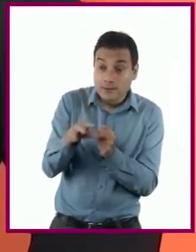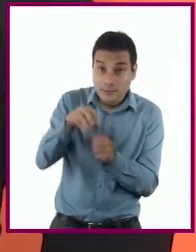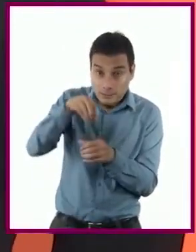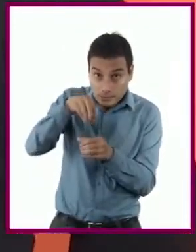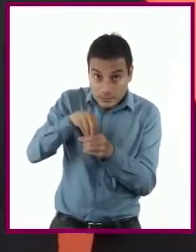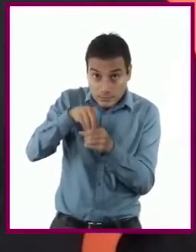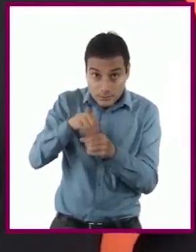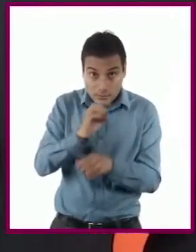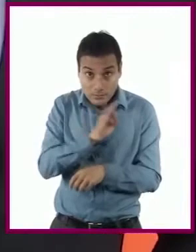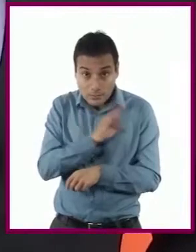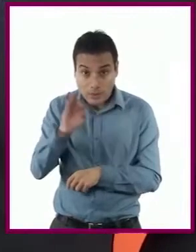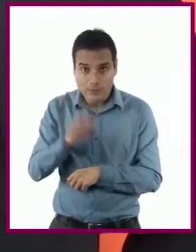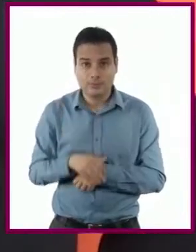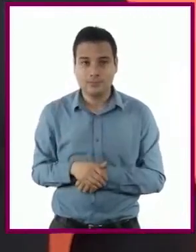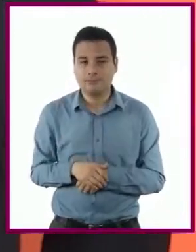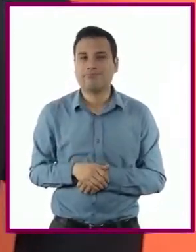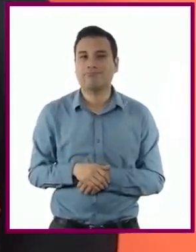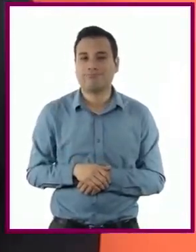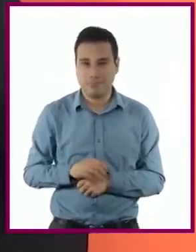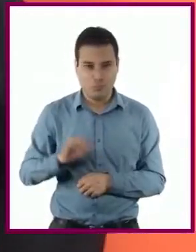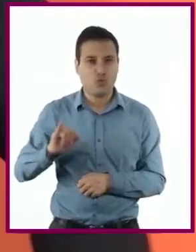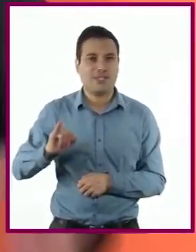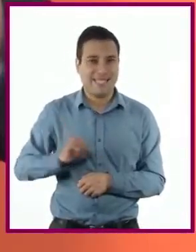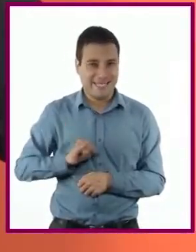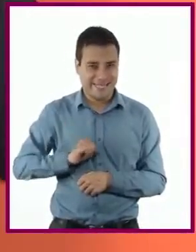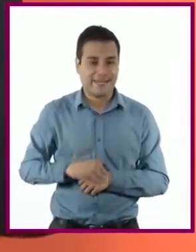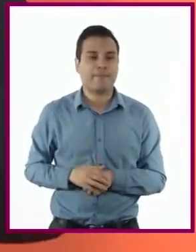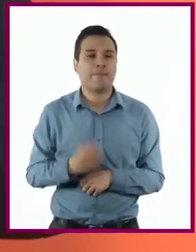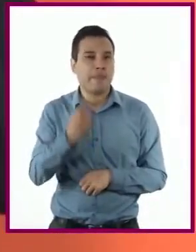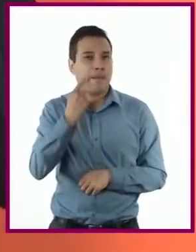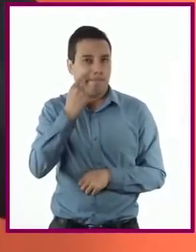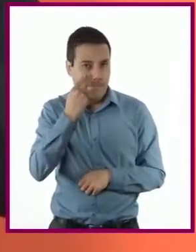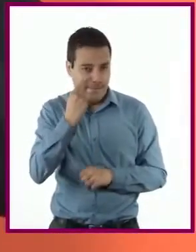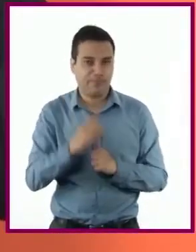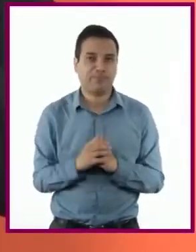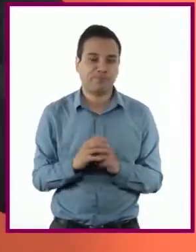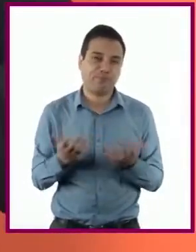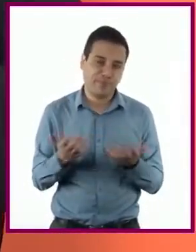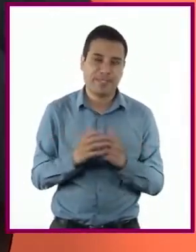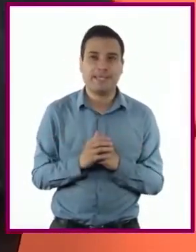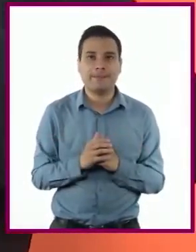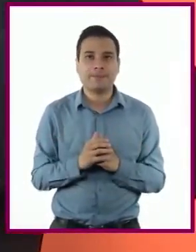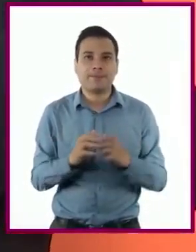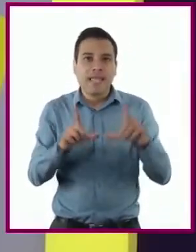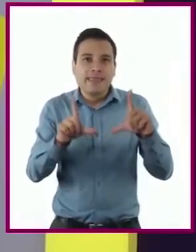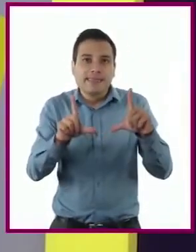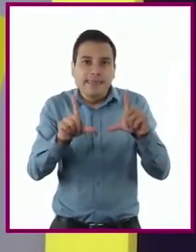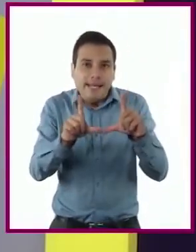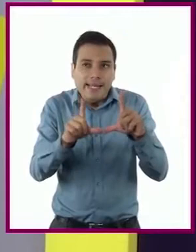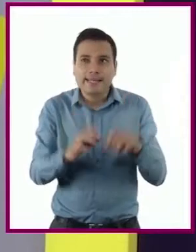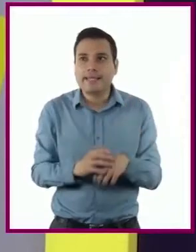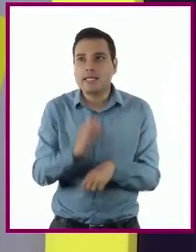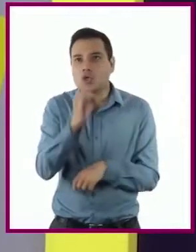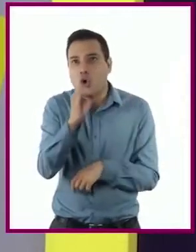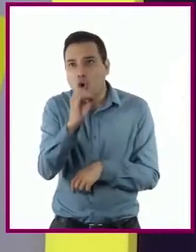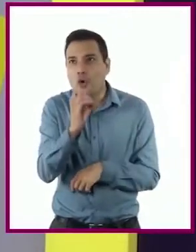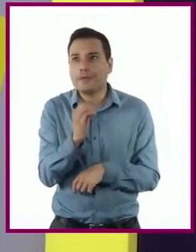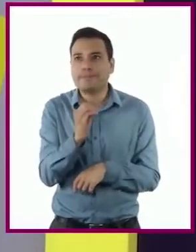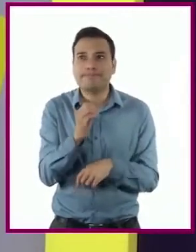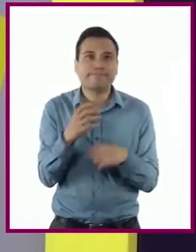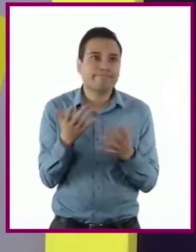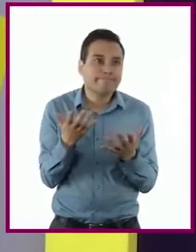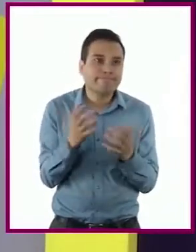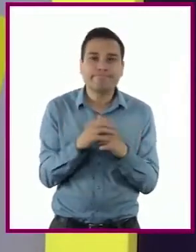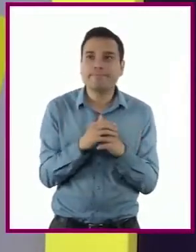complicado? Interesante cuestión, Leslie. A nivel de aplicación en tarjetas o cuentas de correo, se necesita